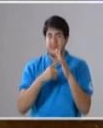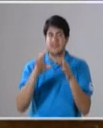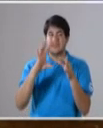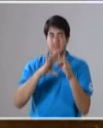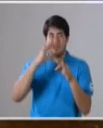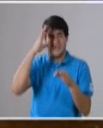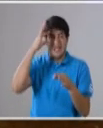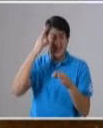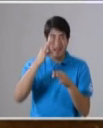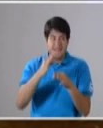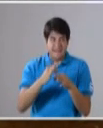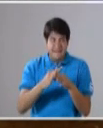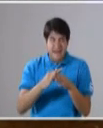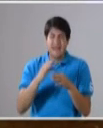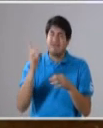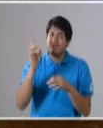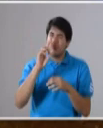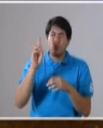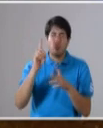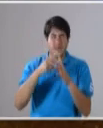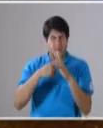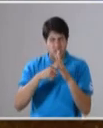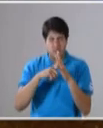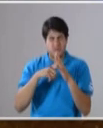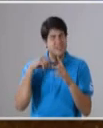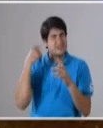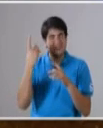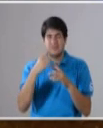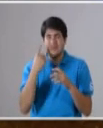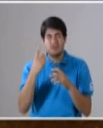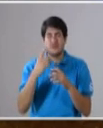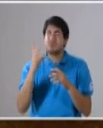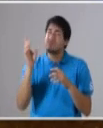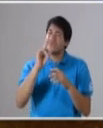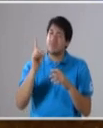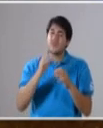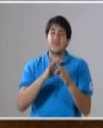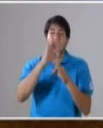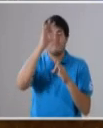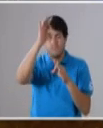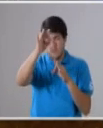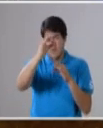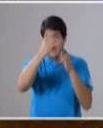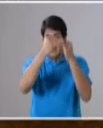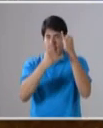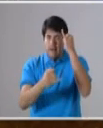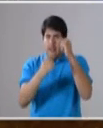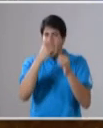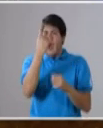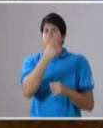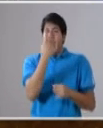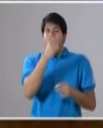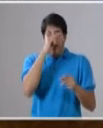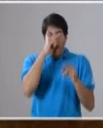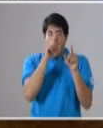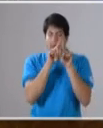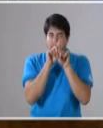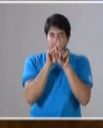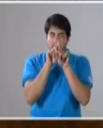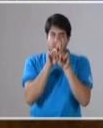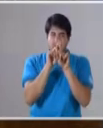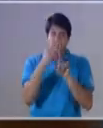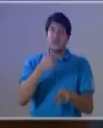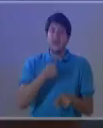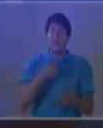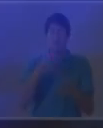fe, de dónde empieza todo y al final de cuentas en dónde va a terminar todo. Entonces yo le puse